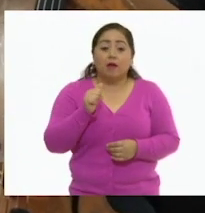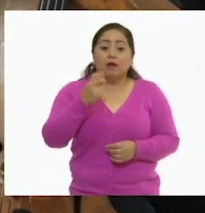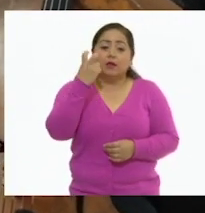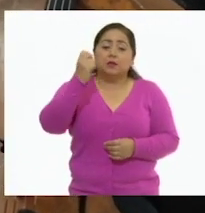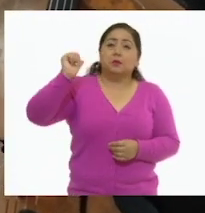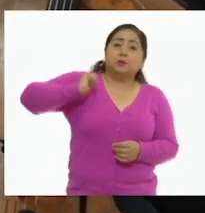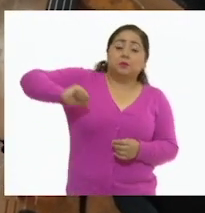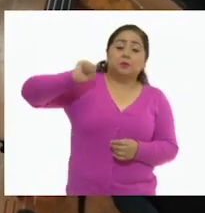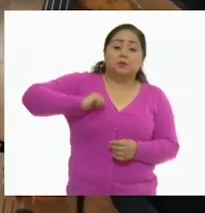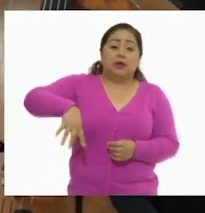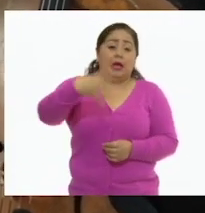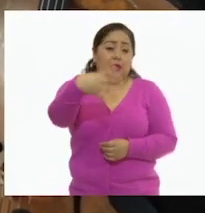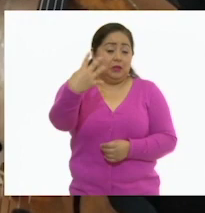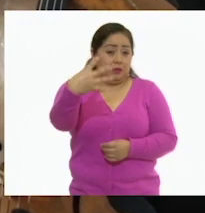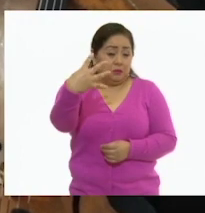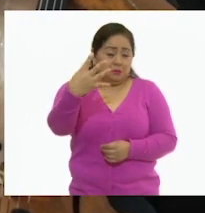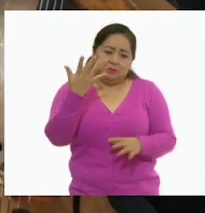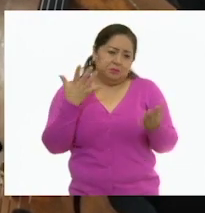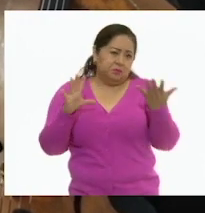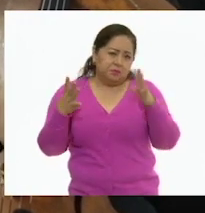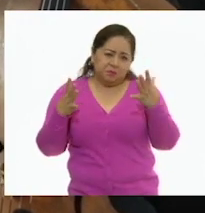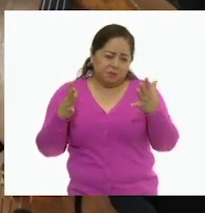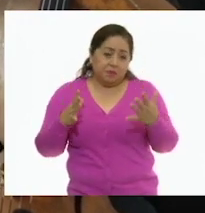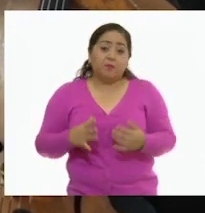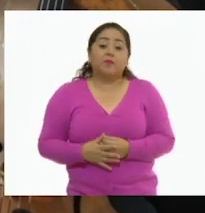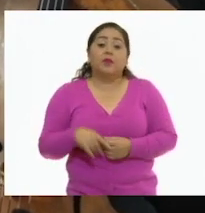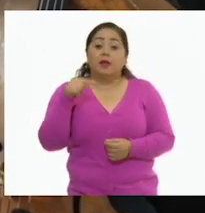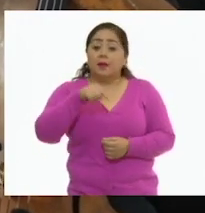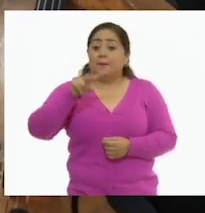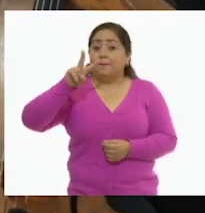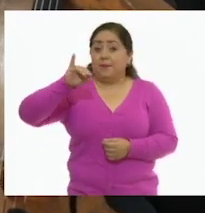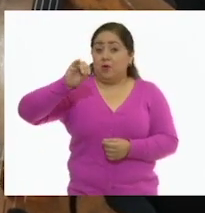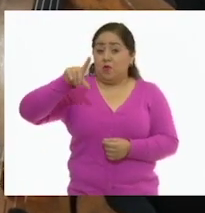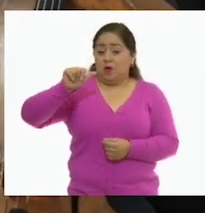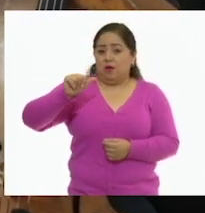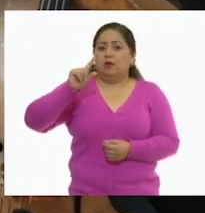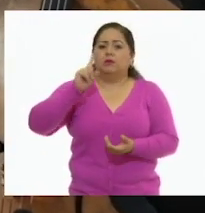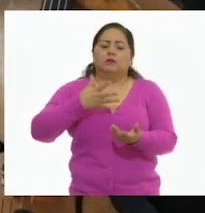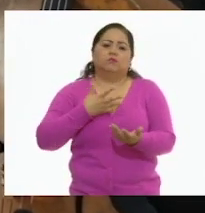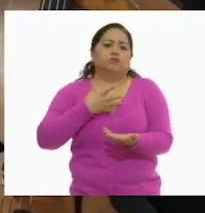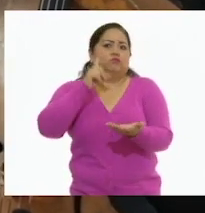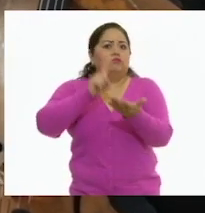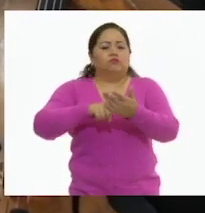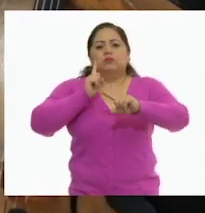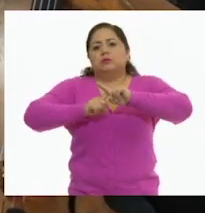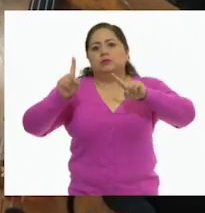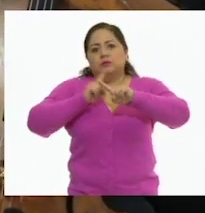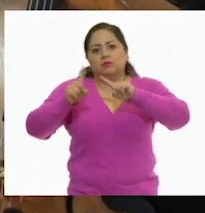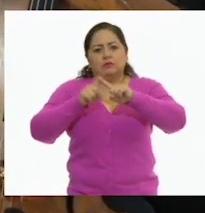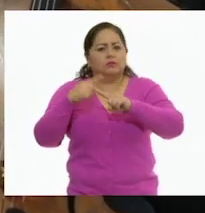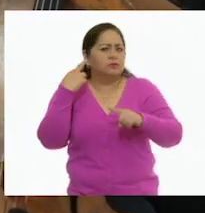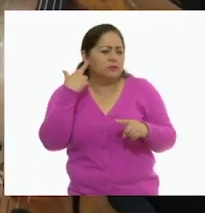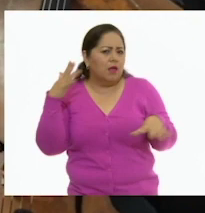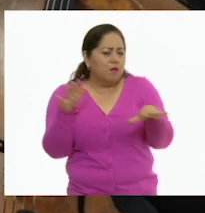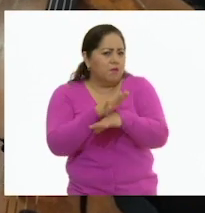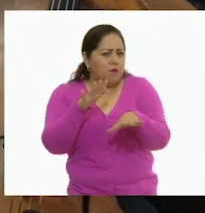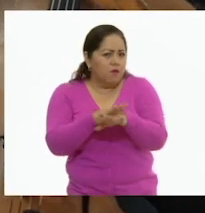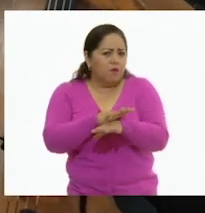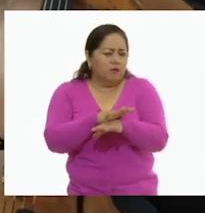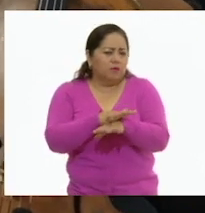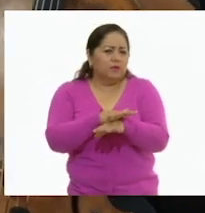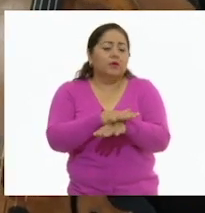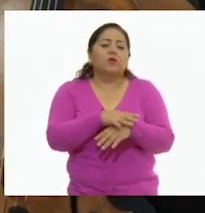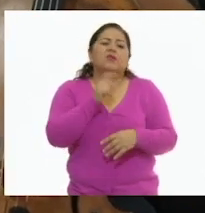el siglo XIV más o menos. La viola sufre de distintas modificaciones con el